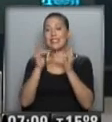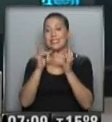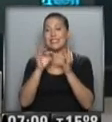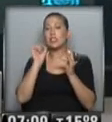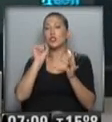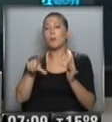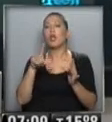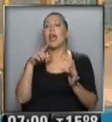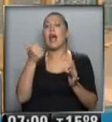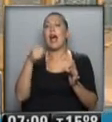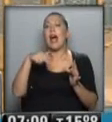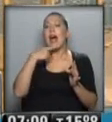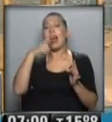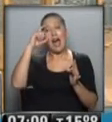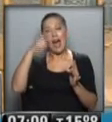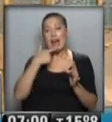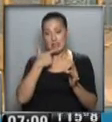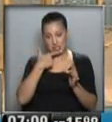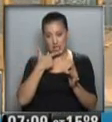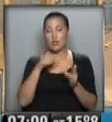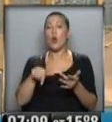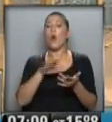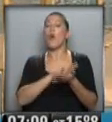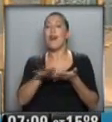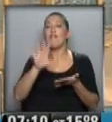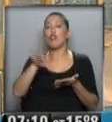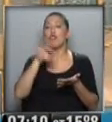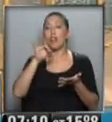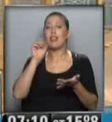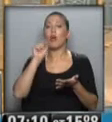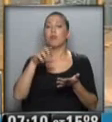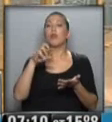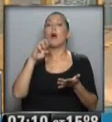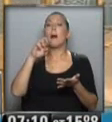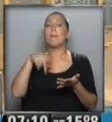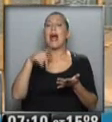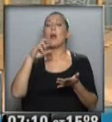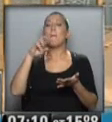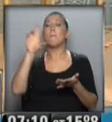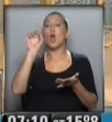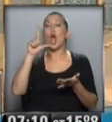de la ANSES. Nuevo sorteo del plan Procrear, tema para esta mañana en Visión 7.